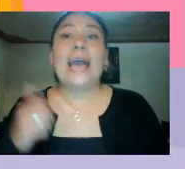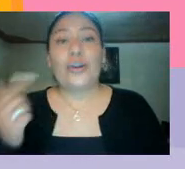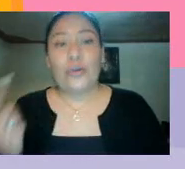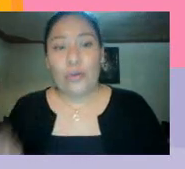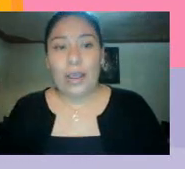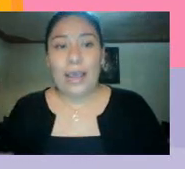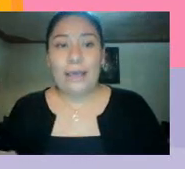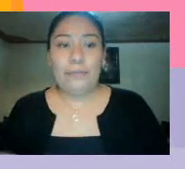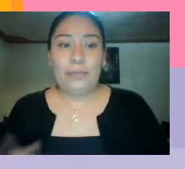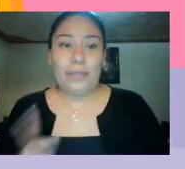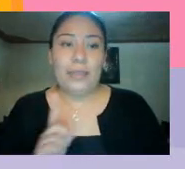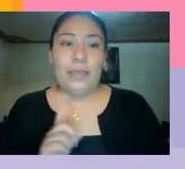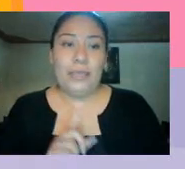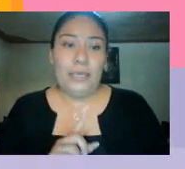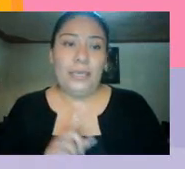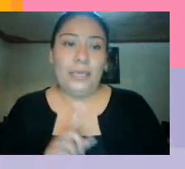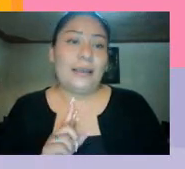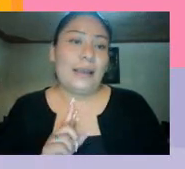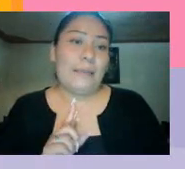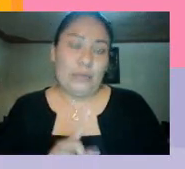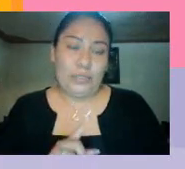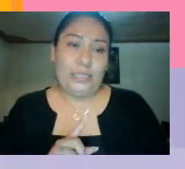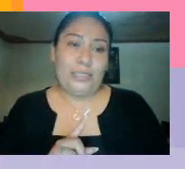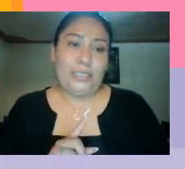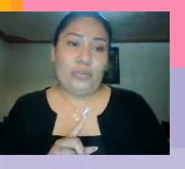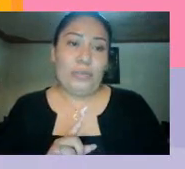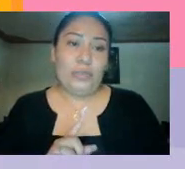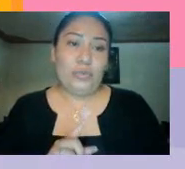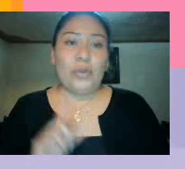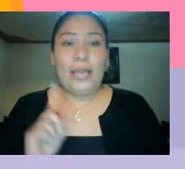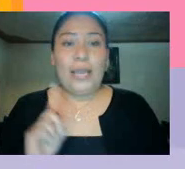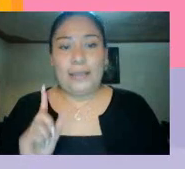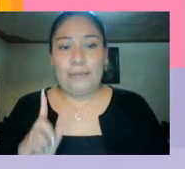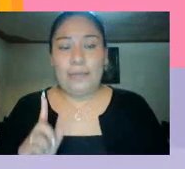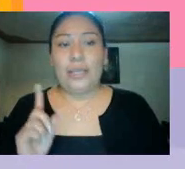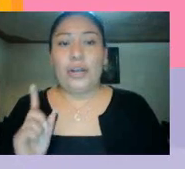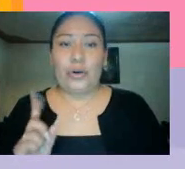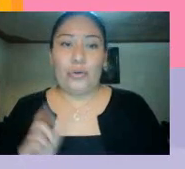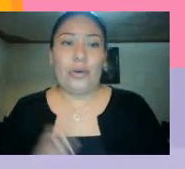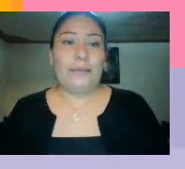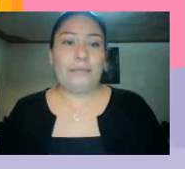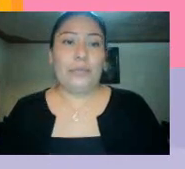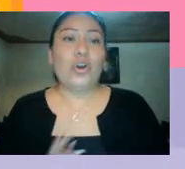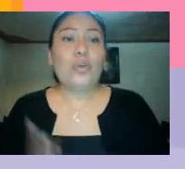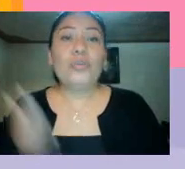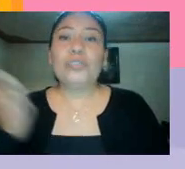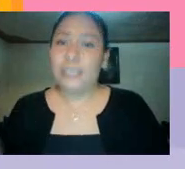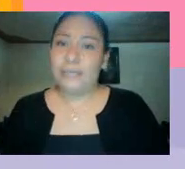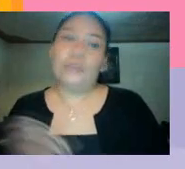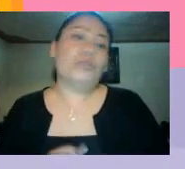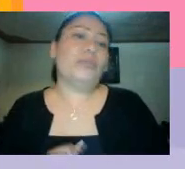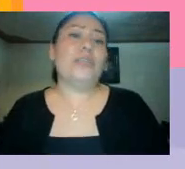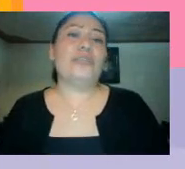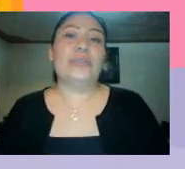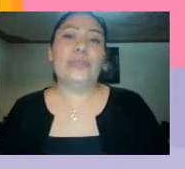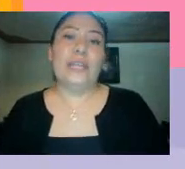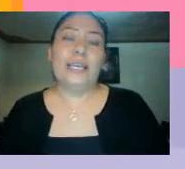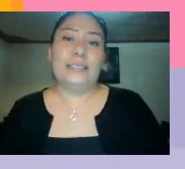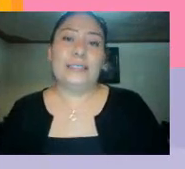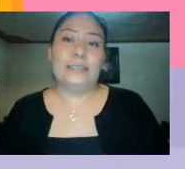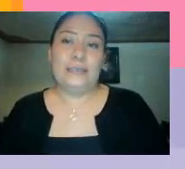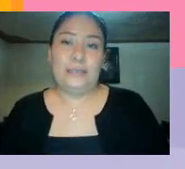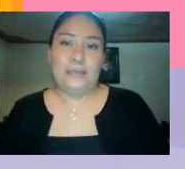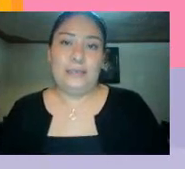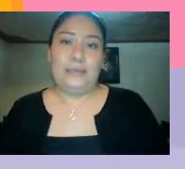Caperucita Roja, y Caperucita inicia con mayúscula y también roja. ¿Cómo se escriben los nombres de los